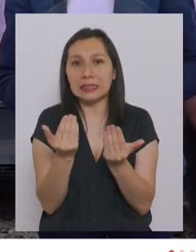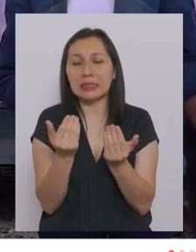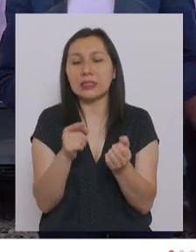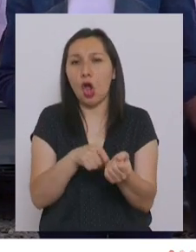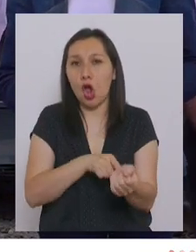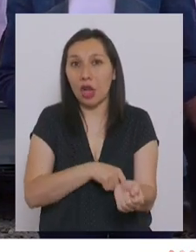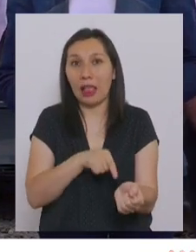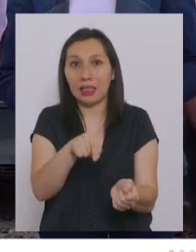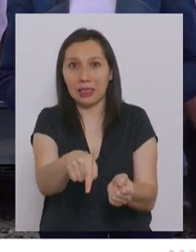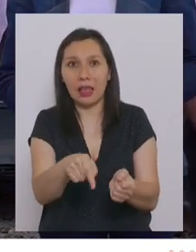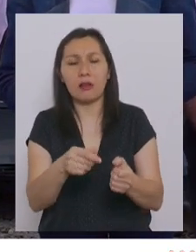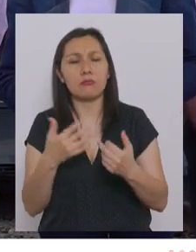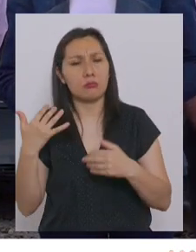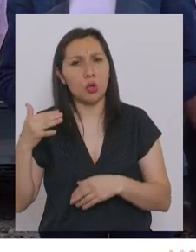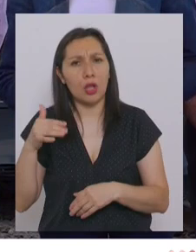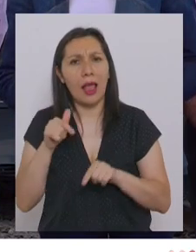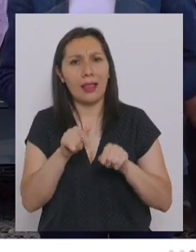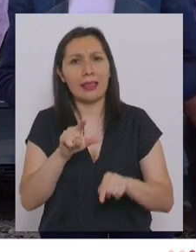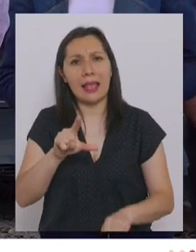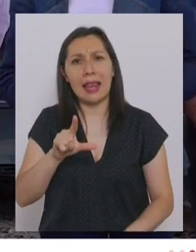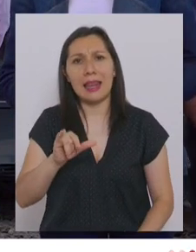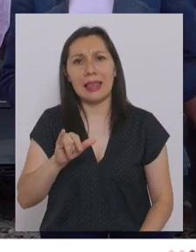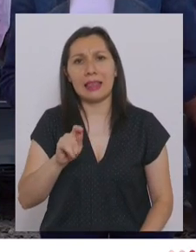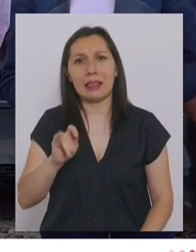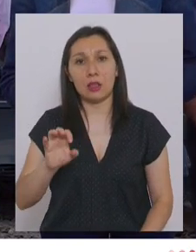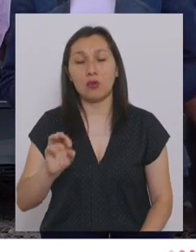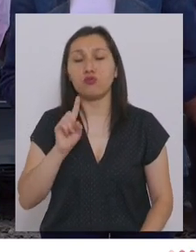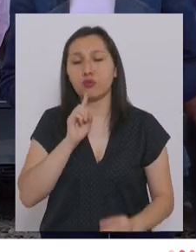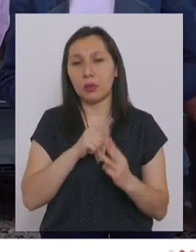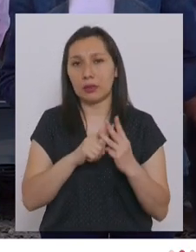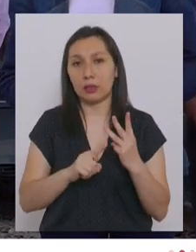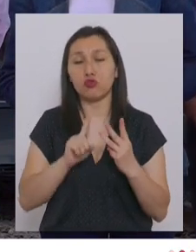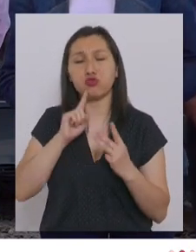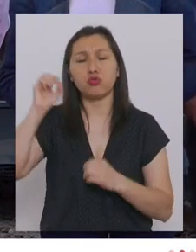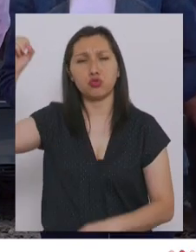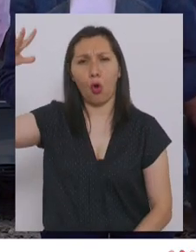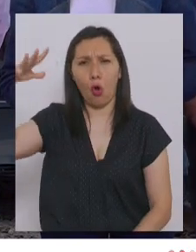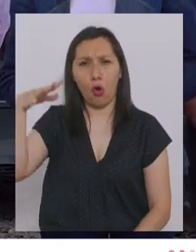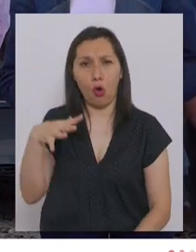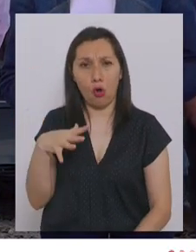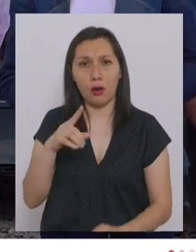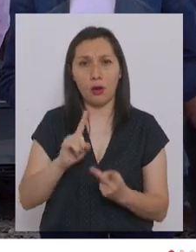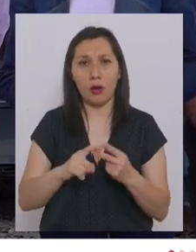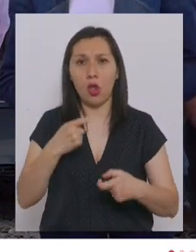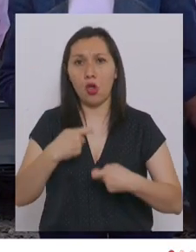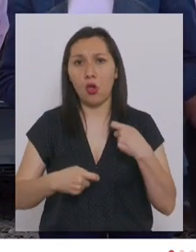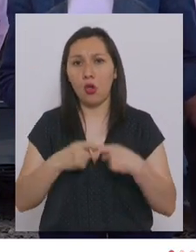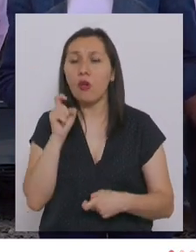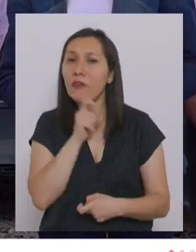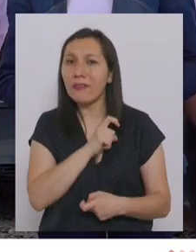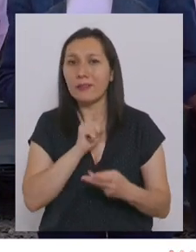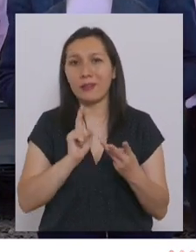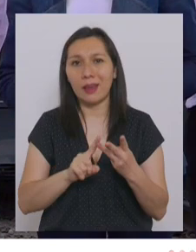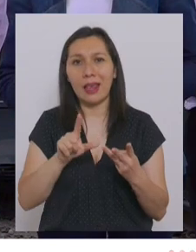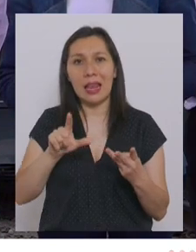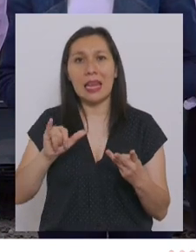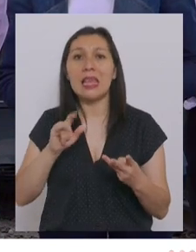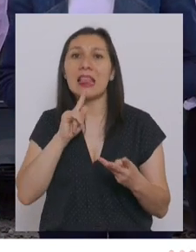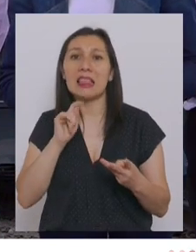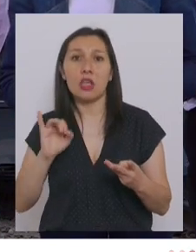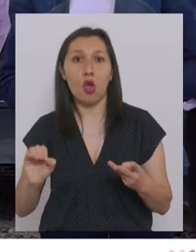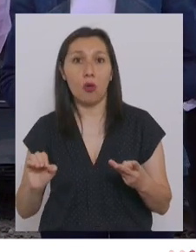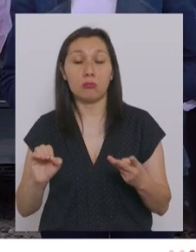litio va a ser un elemento fundamental. Y Chile tiene la triada: tiene el sol, tiene el cobre y tiene el litio. Tenemos dos